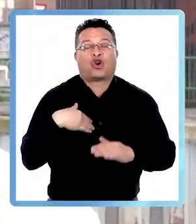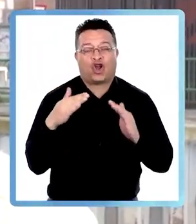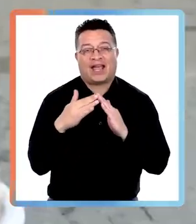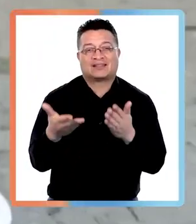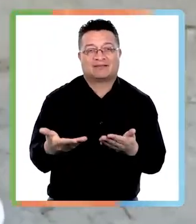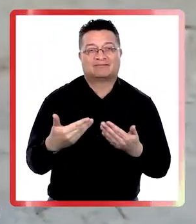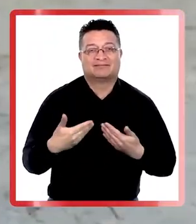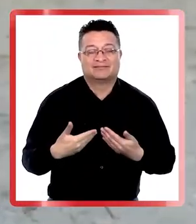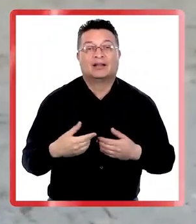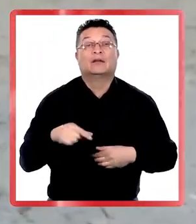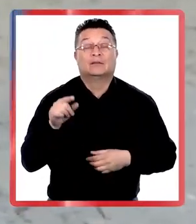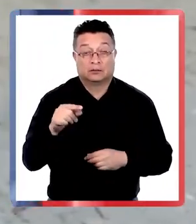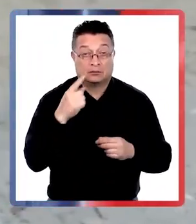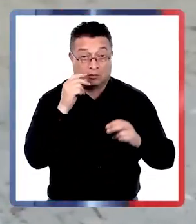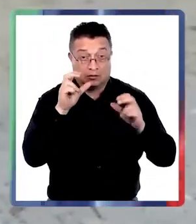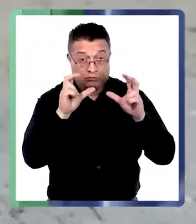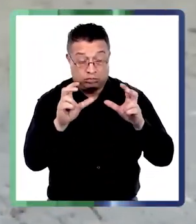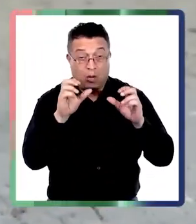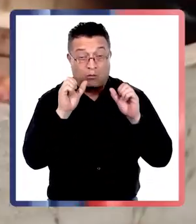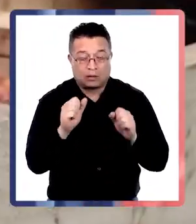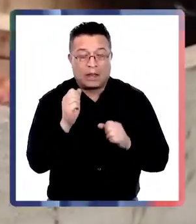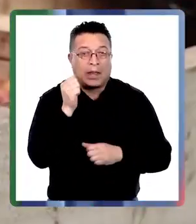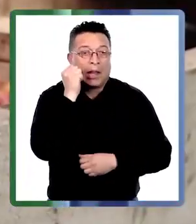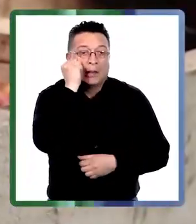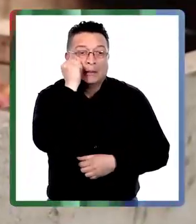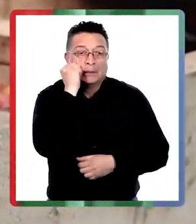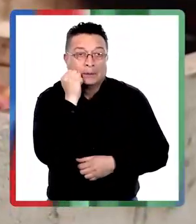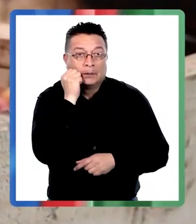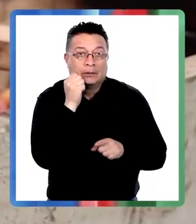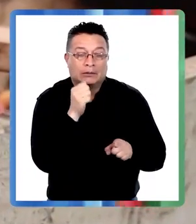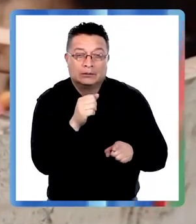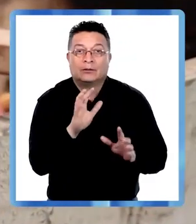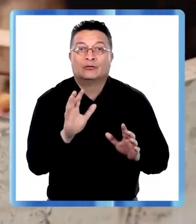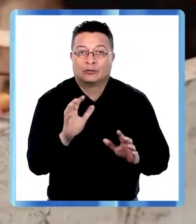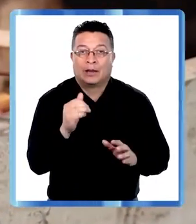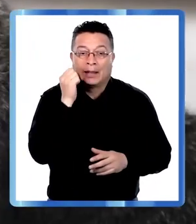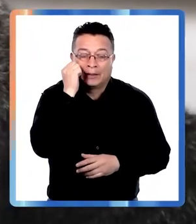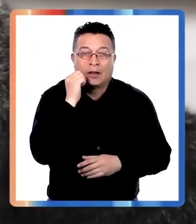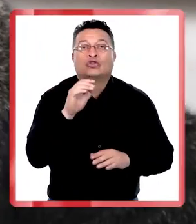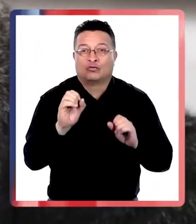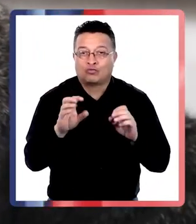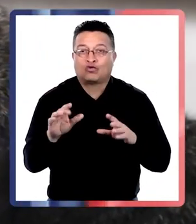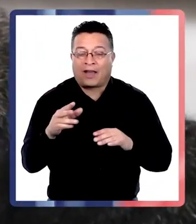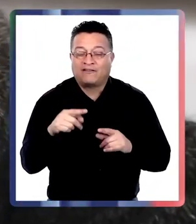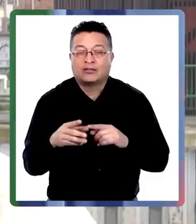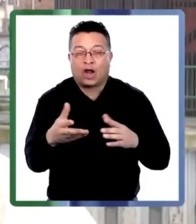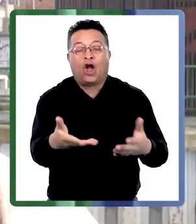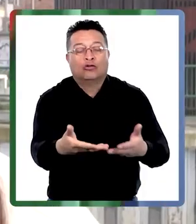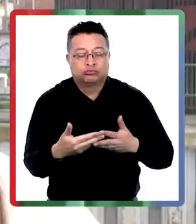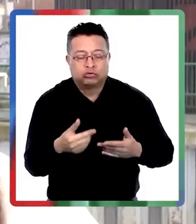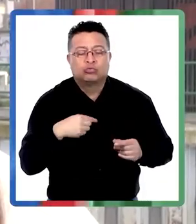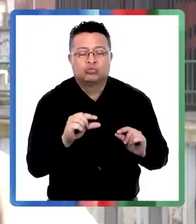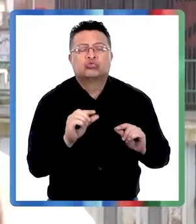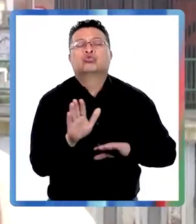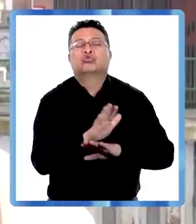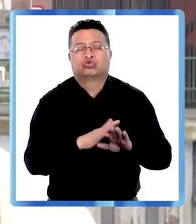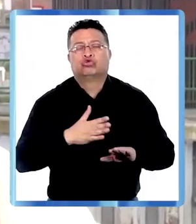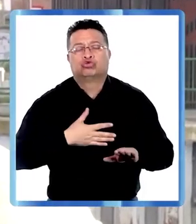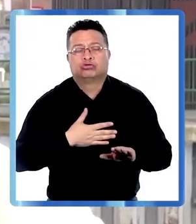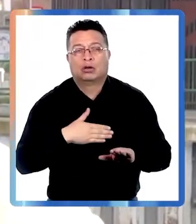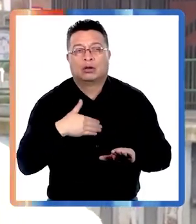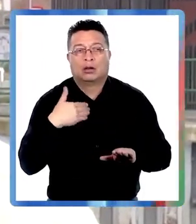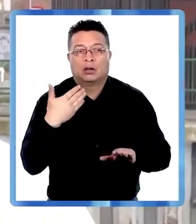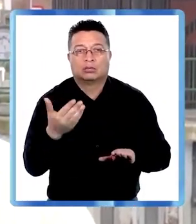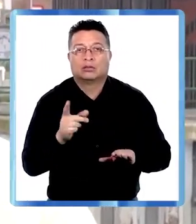temporal. De todas formas, siempre está latente el riesgo de encariñarse con la mascota. Claro, sí, suele pasar que las mismas personas que son hogar